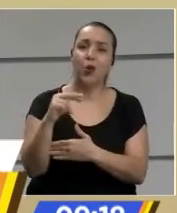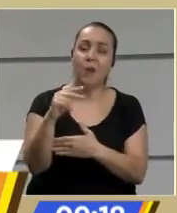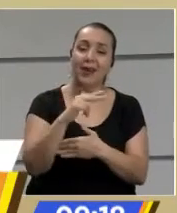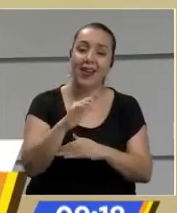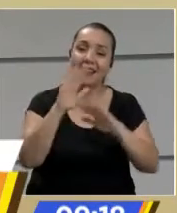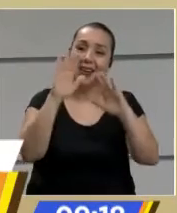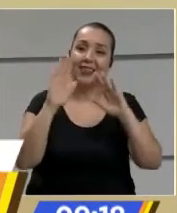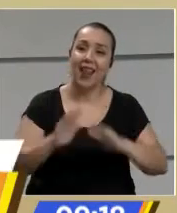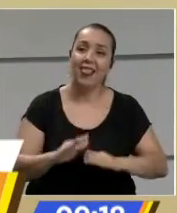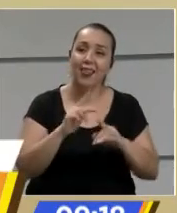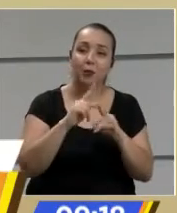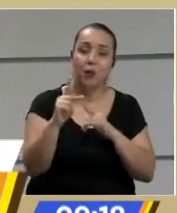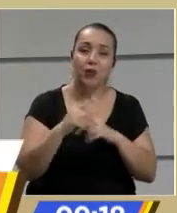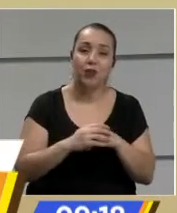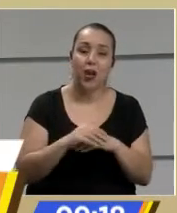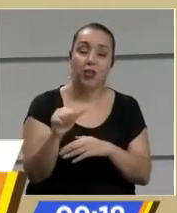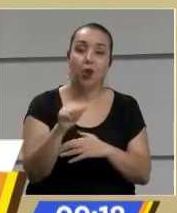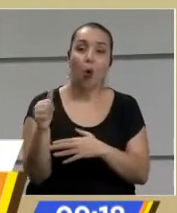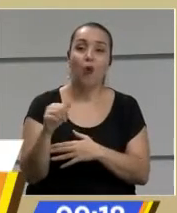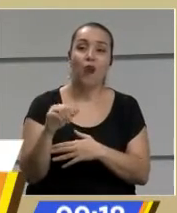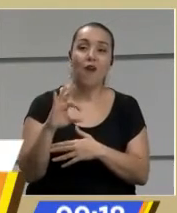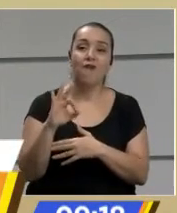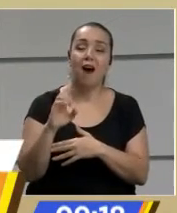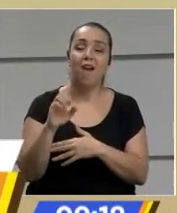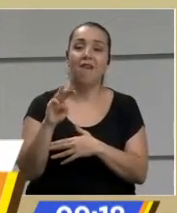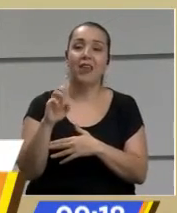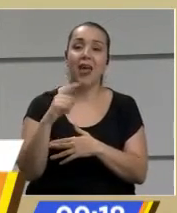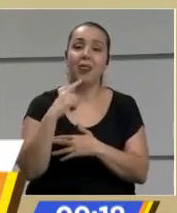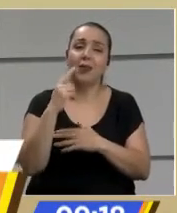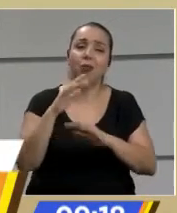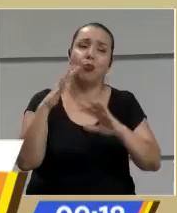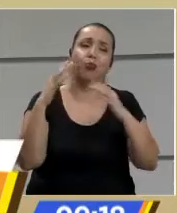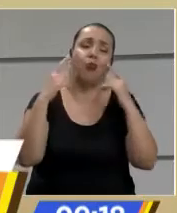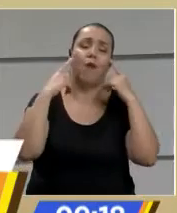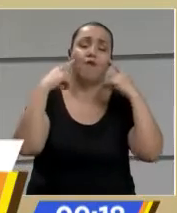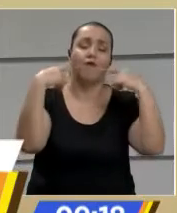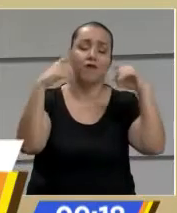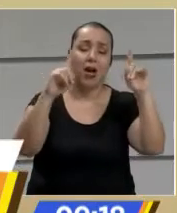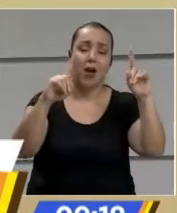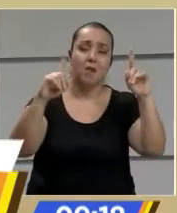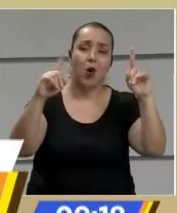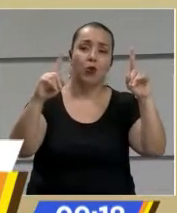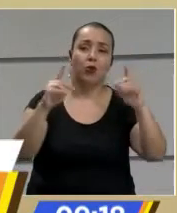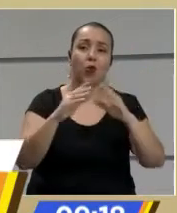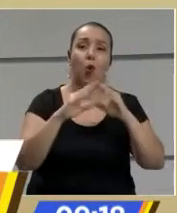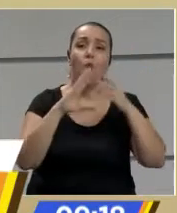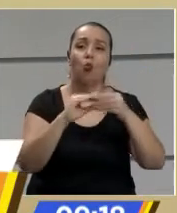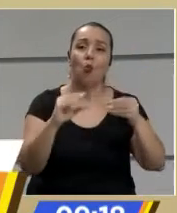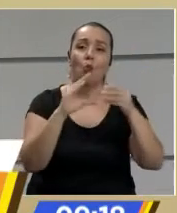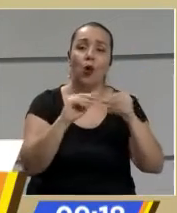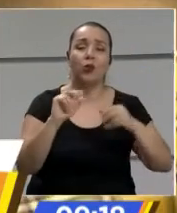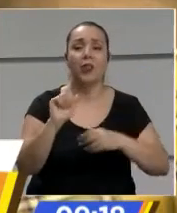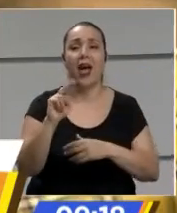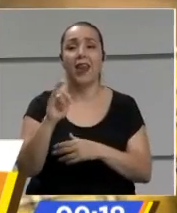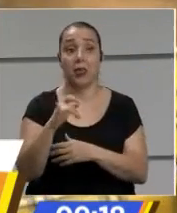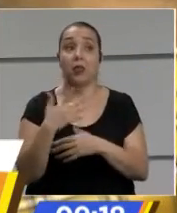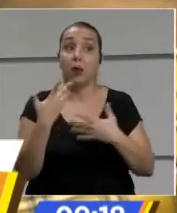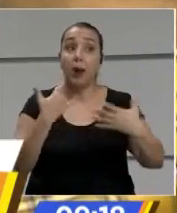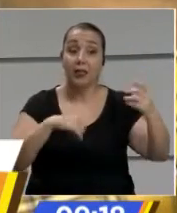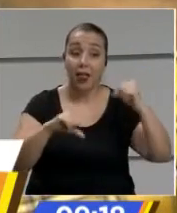profesionales. Fabián Salas, los famosos cuentos de Anansi. Hasta fue llevada al teatro. Ah, sí, fue